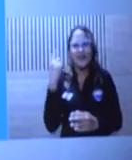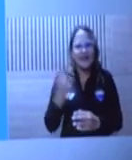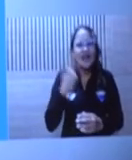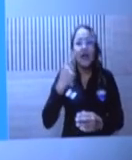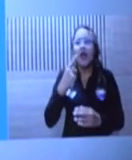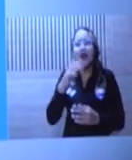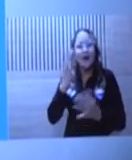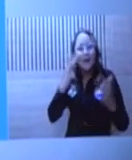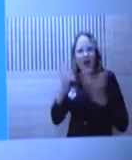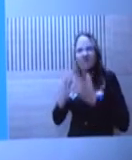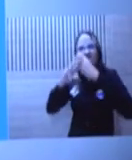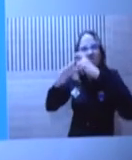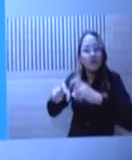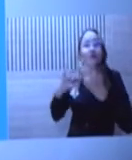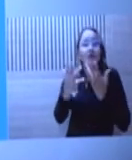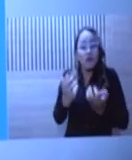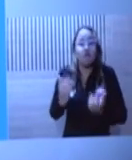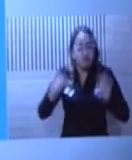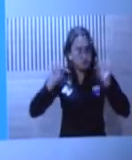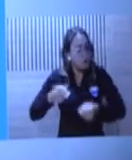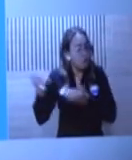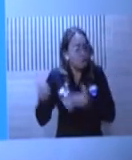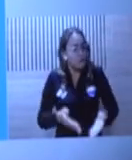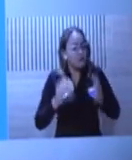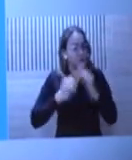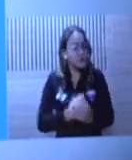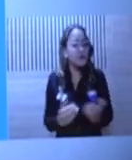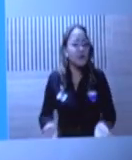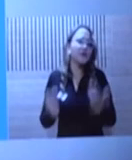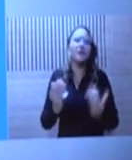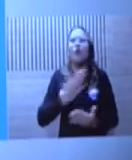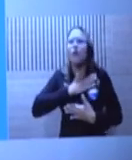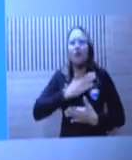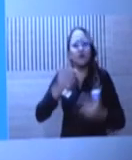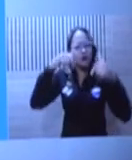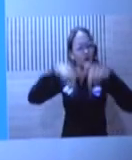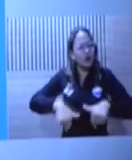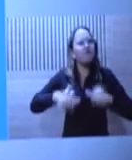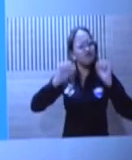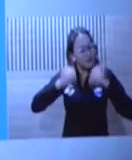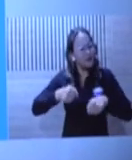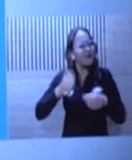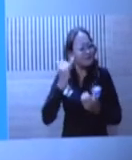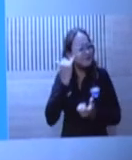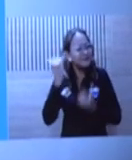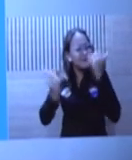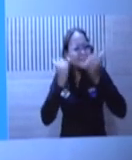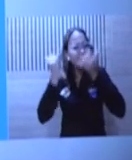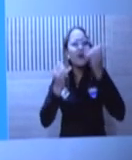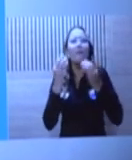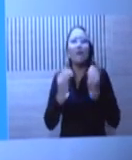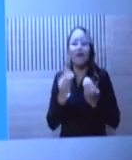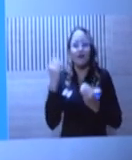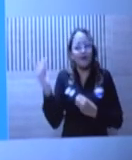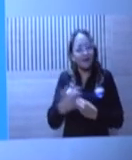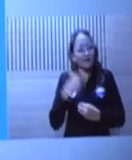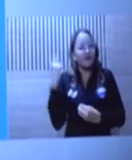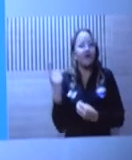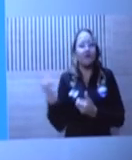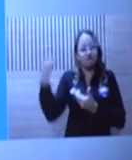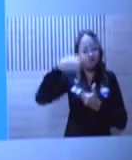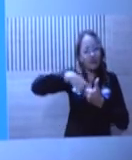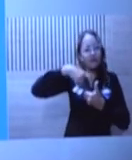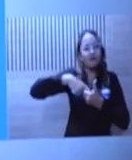epidemiológica es decir lo que se le ocurra lo tenemos aquí para que los estudiantes tengan la oportunidad también de generar eh espacios